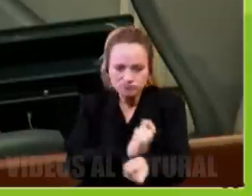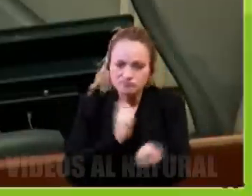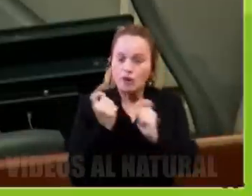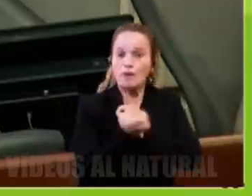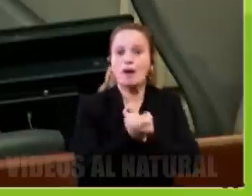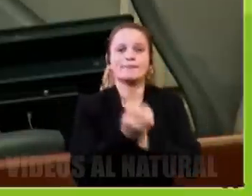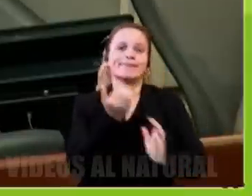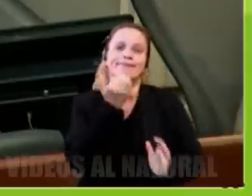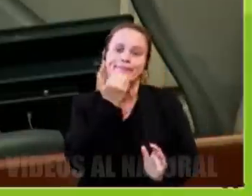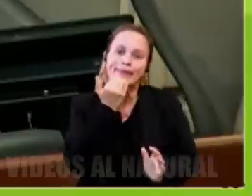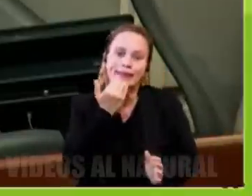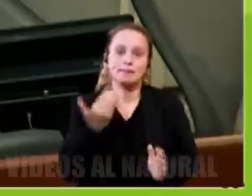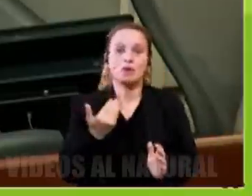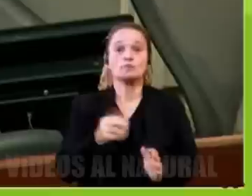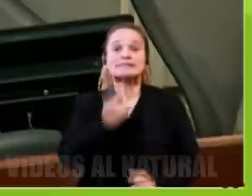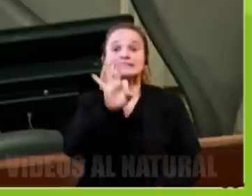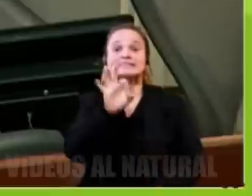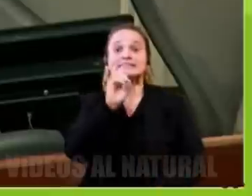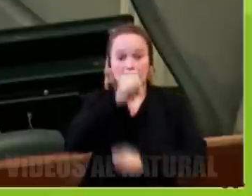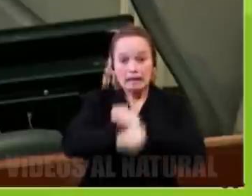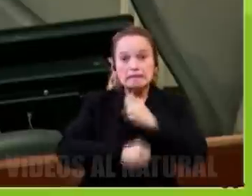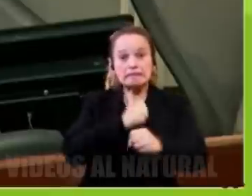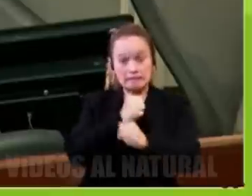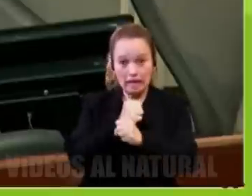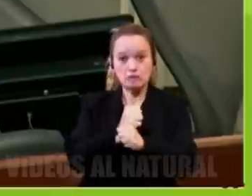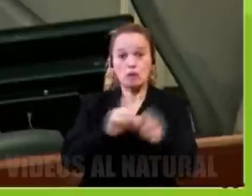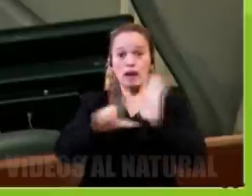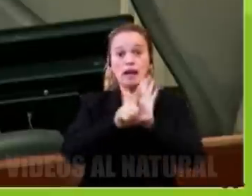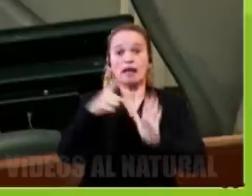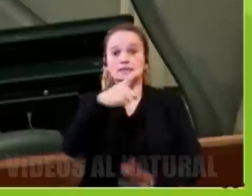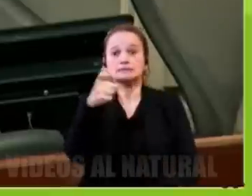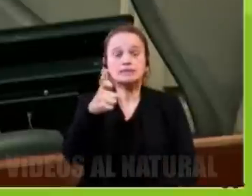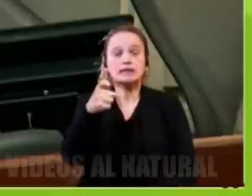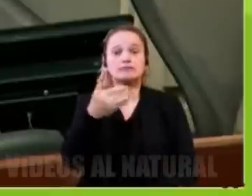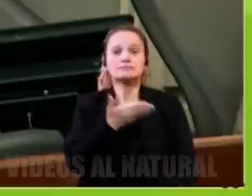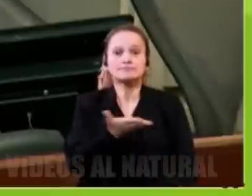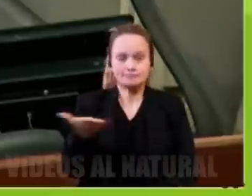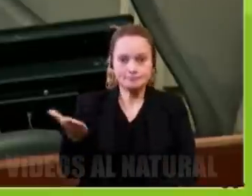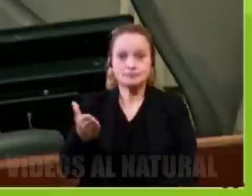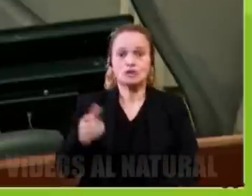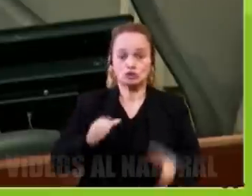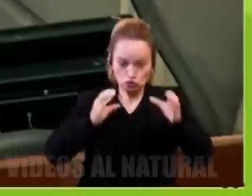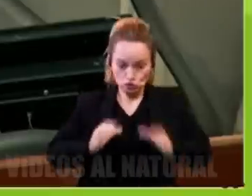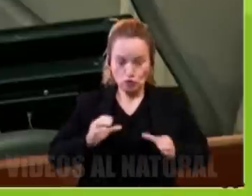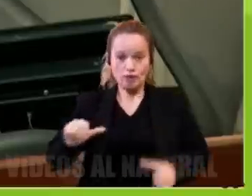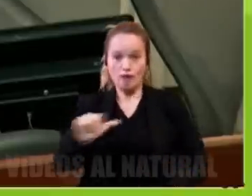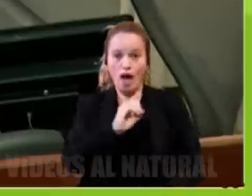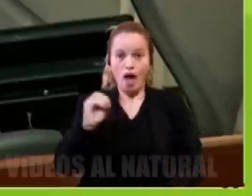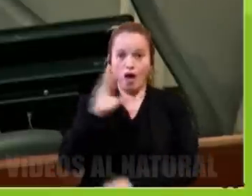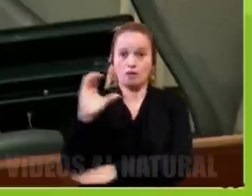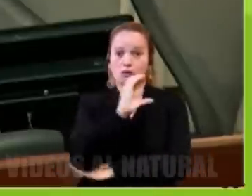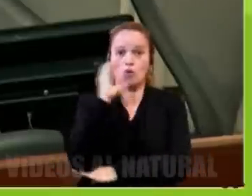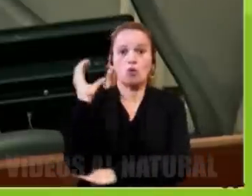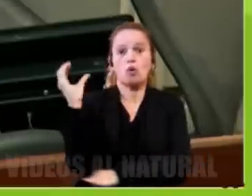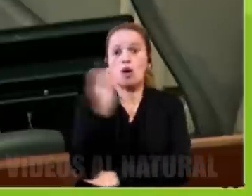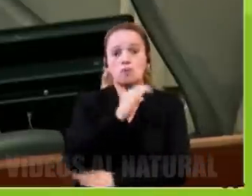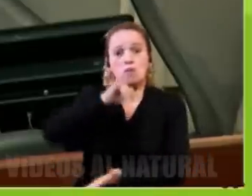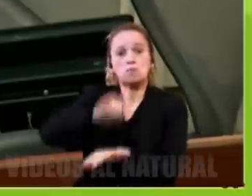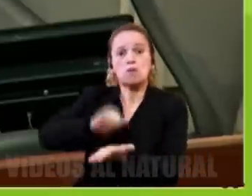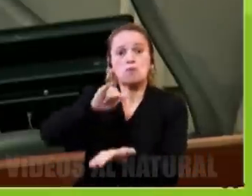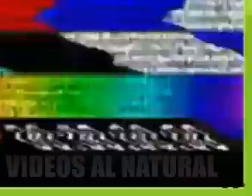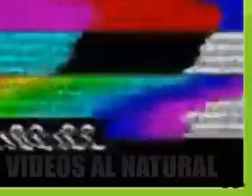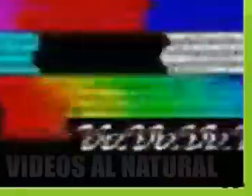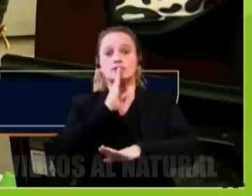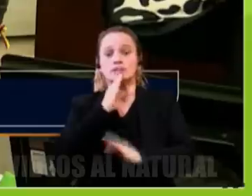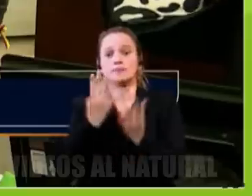y la prueba de ello es 30 años de una ley 100 donde los ciudadanos y ciudadanas del país cada vez